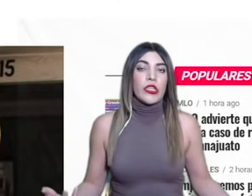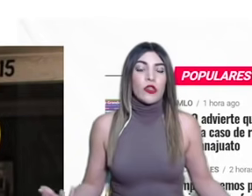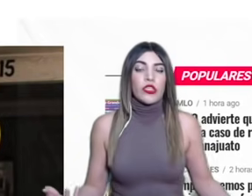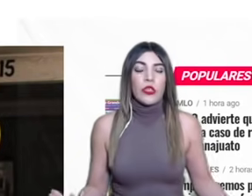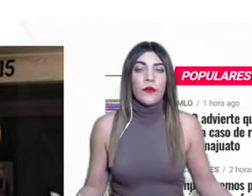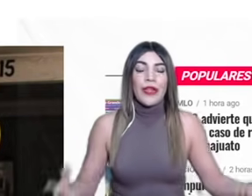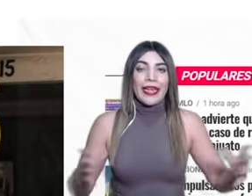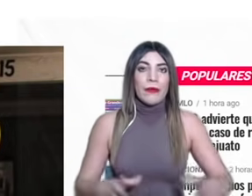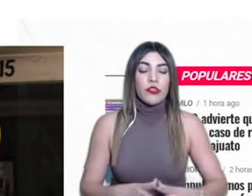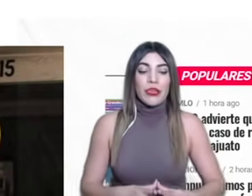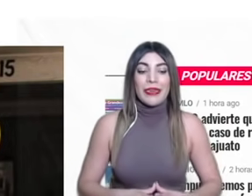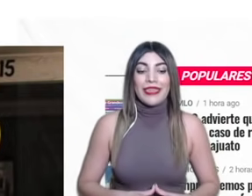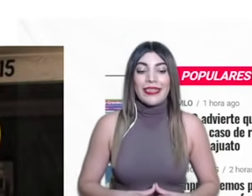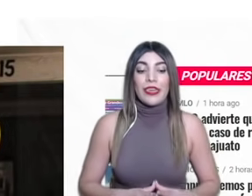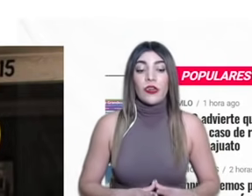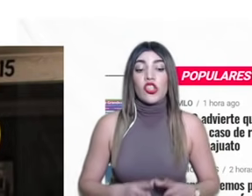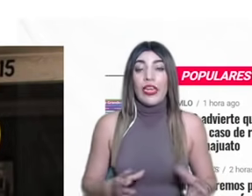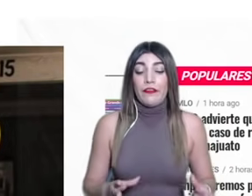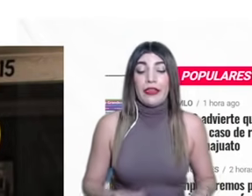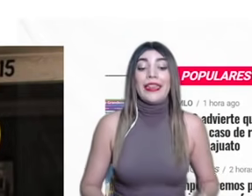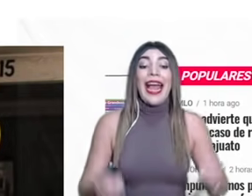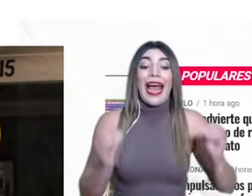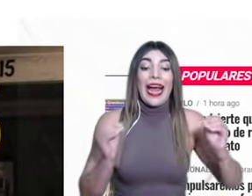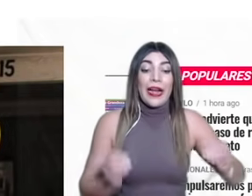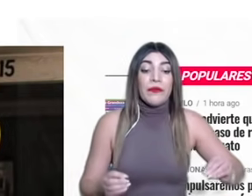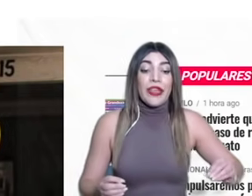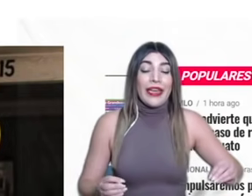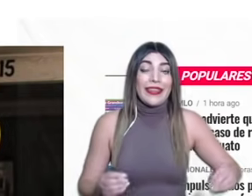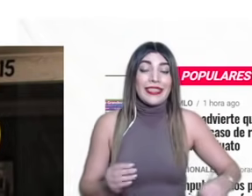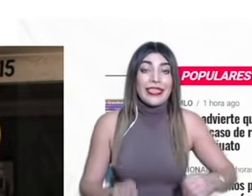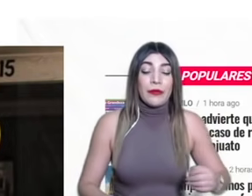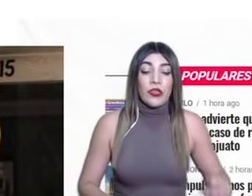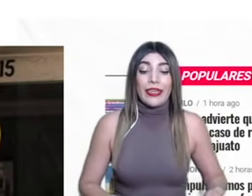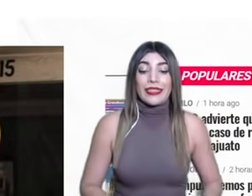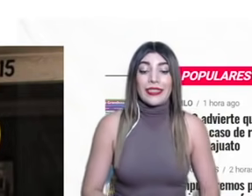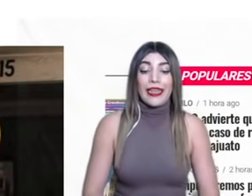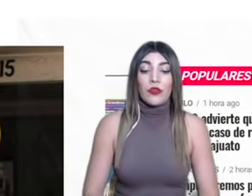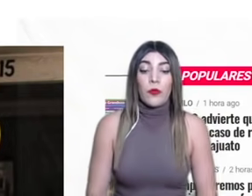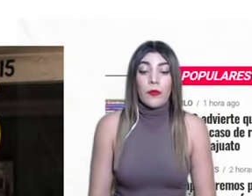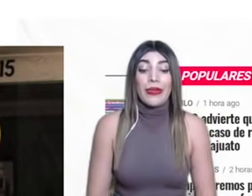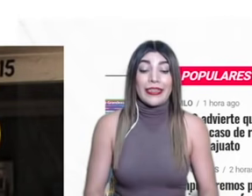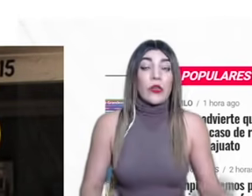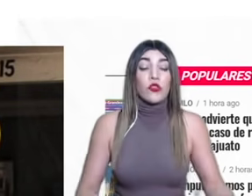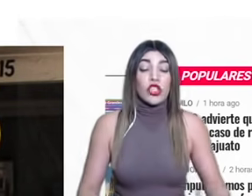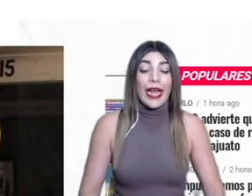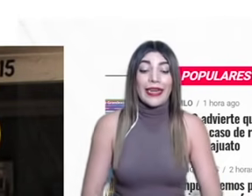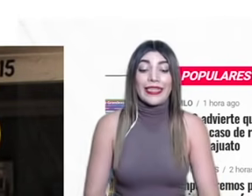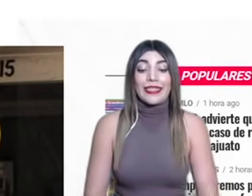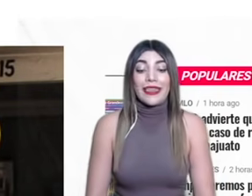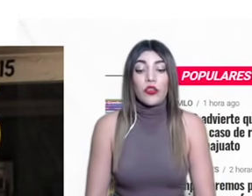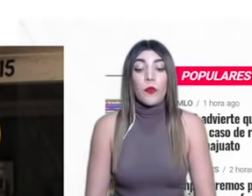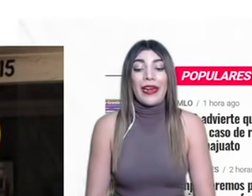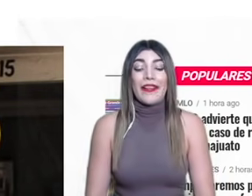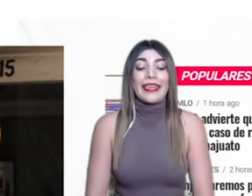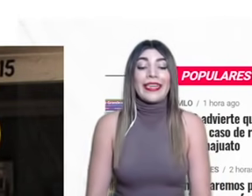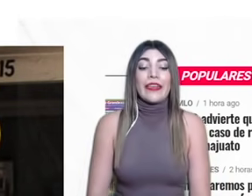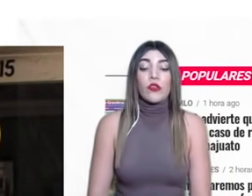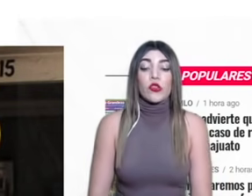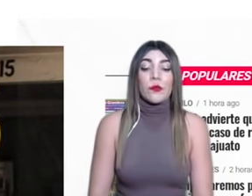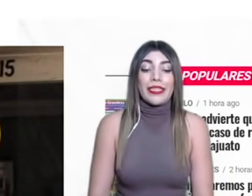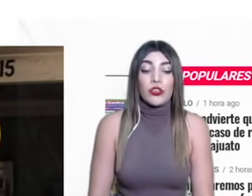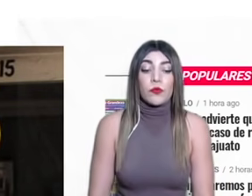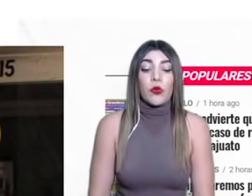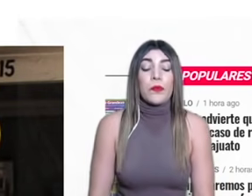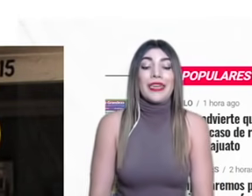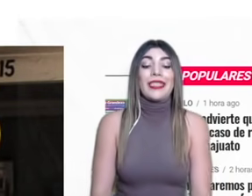los únicos, sino que, bueno, también ya salió Sheffield a decir, bueno, que están denunciar que están dando un vale de